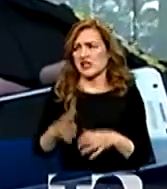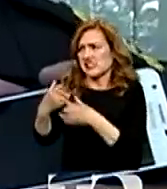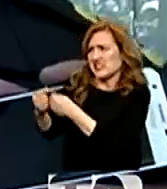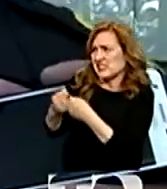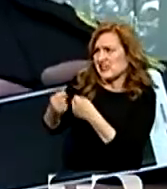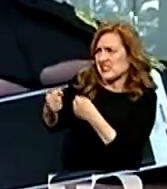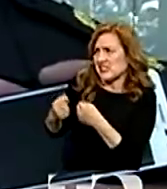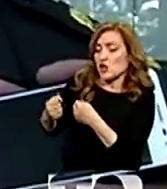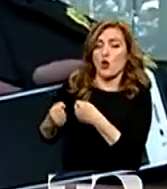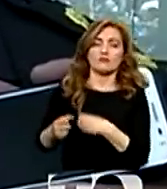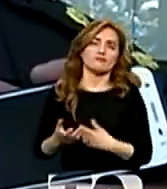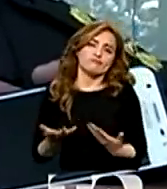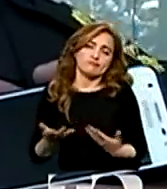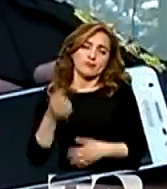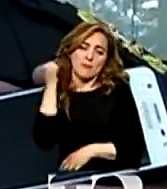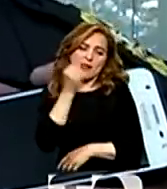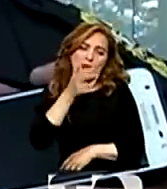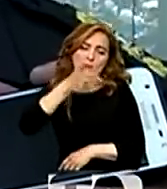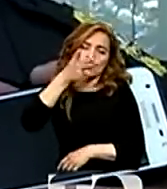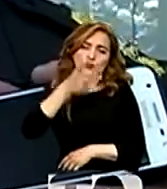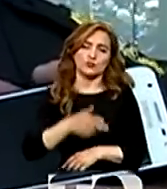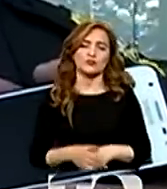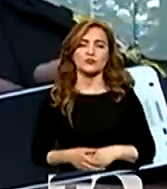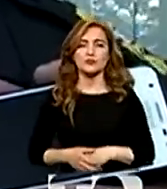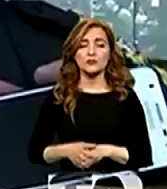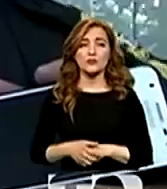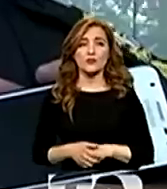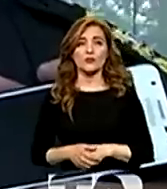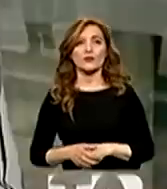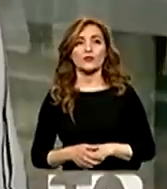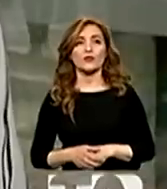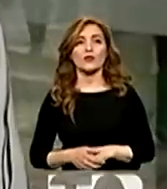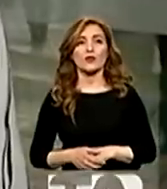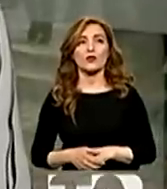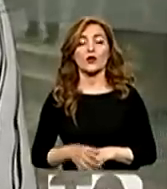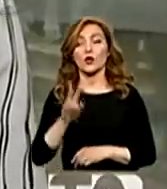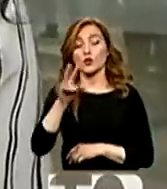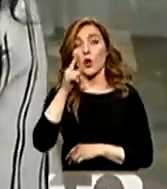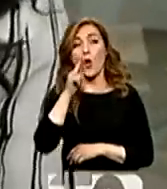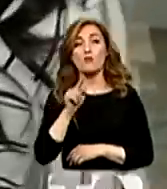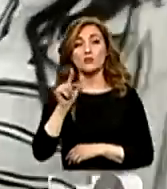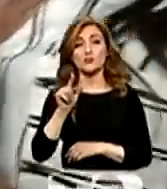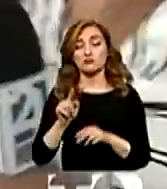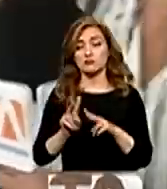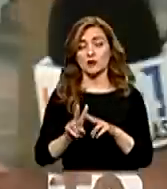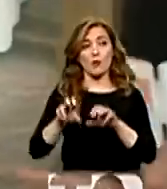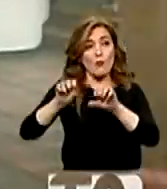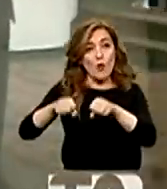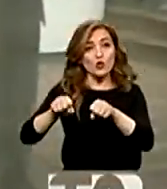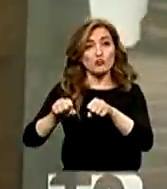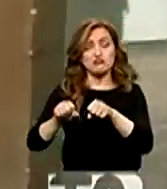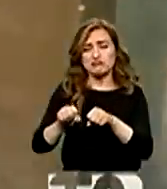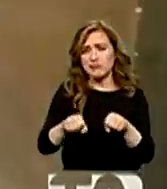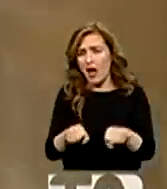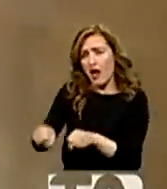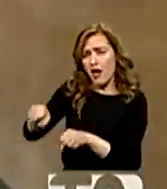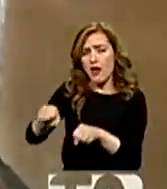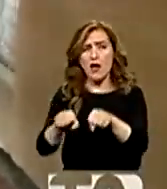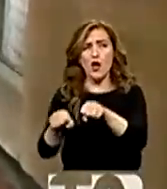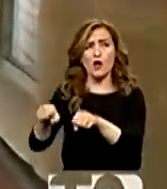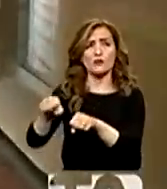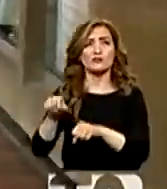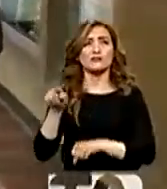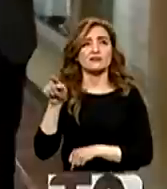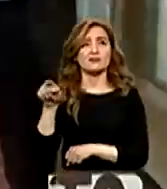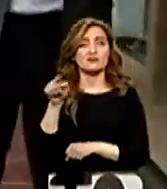es que se genera lamentablemente las heridas y el disparo que le causa la muerte. Los dos sujetos habrían huido en una motocicleta y vemos en este